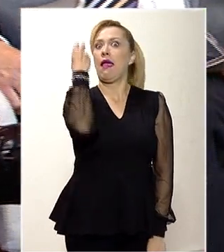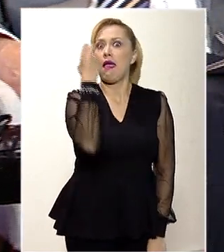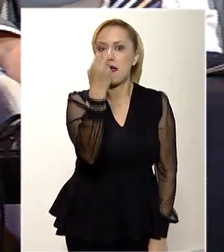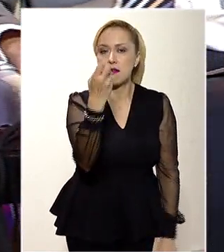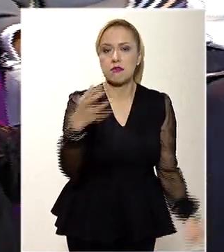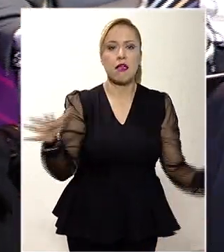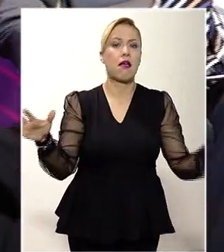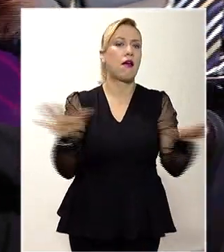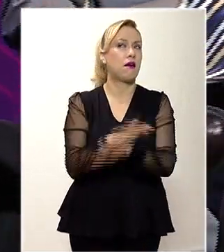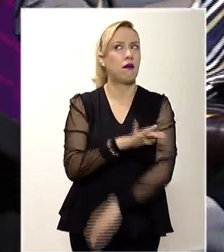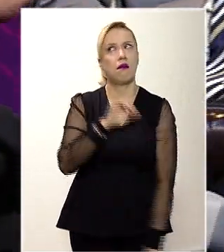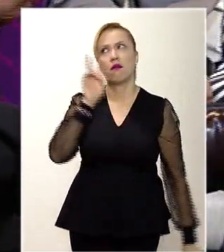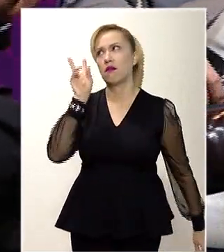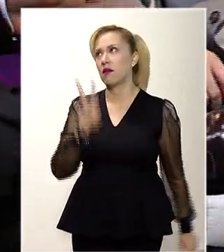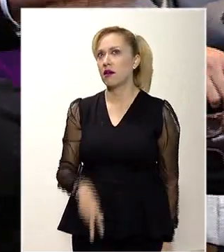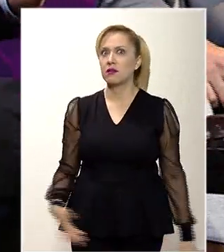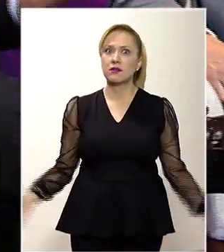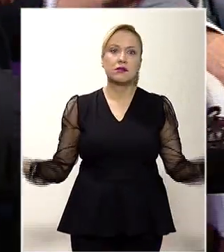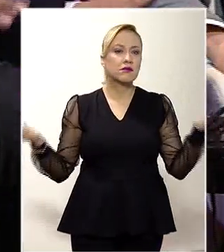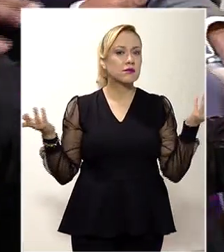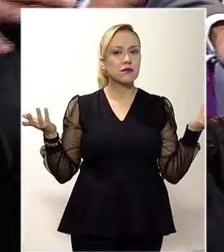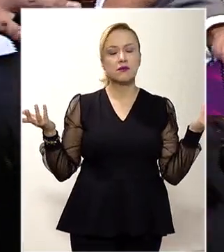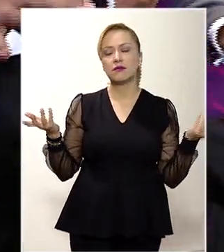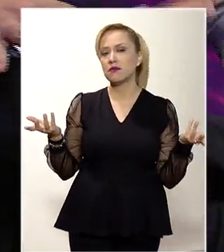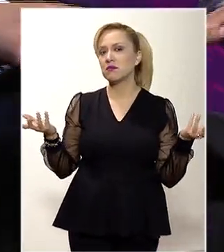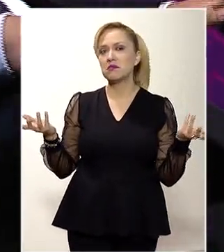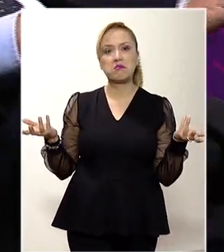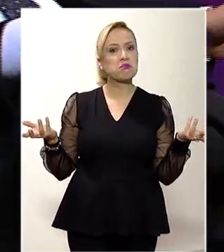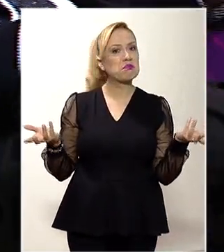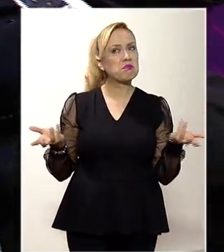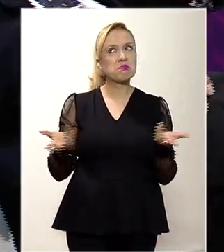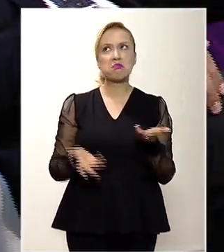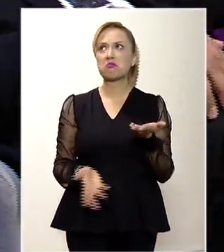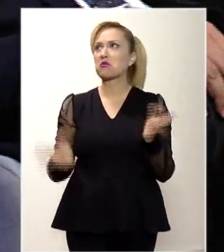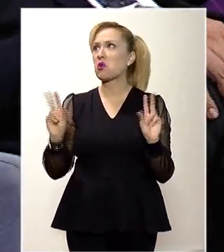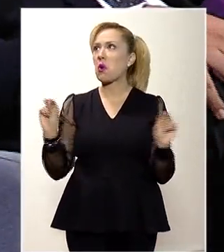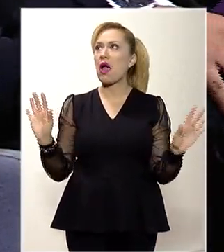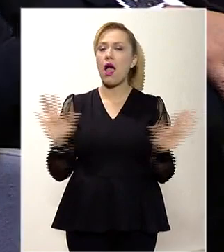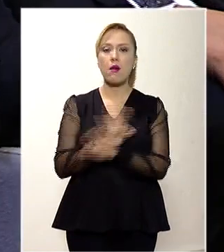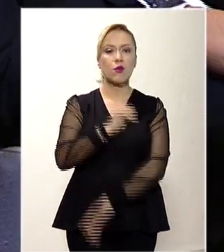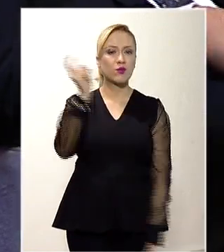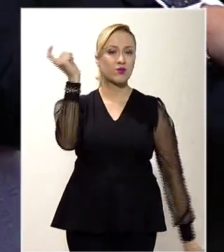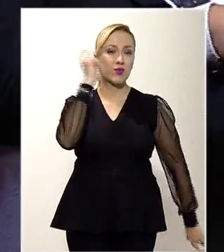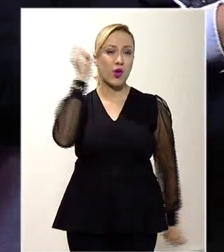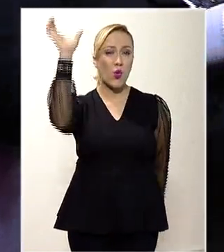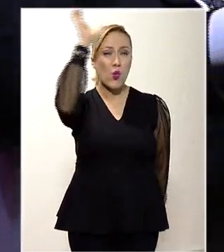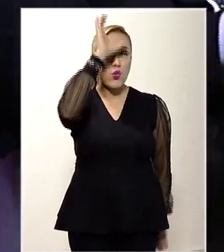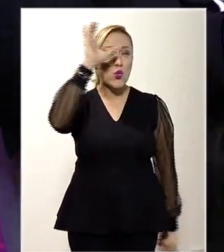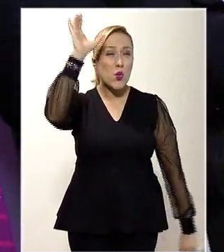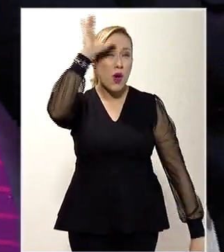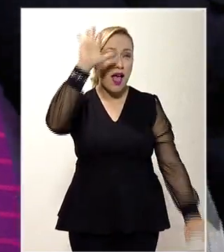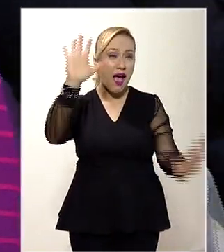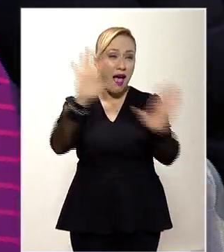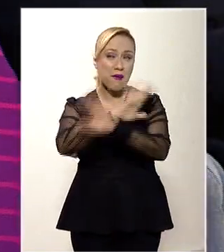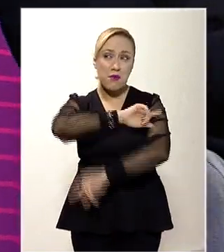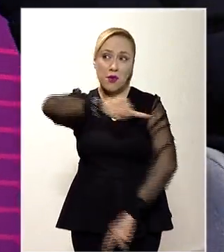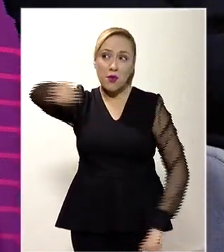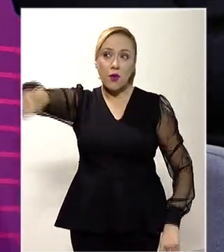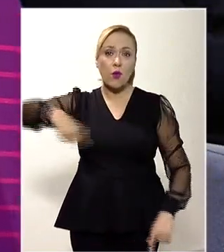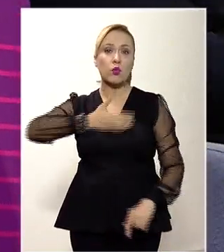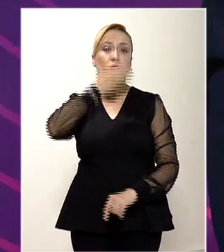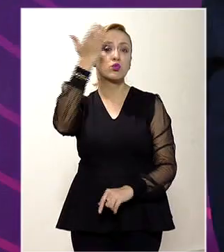ese cambio no, Sí. por cambiar la ley, ese es un cambio Sí, que sin no duda. se da de la noche a la mañana, es un cambio de cultura institucional, son muchas cosas,